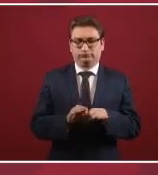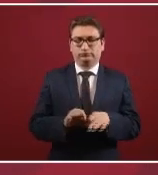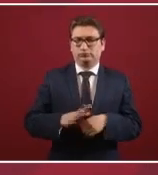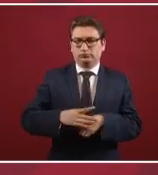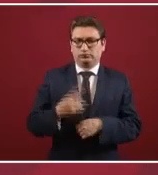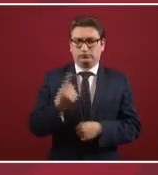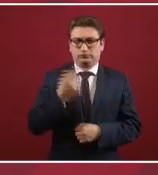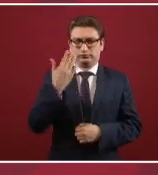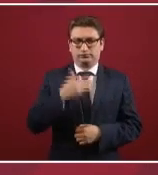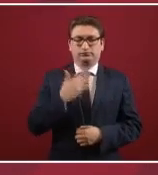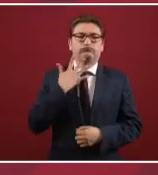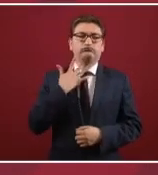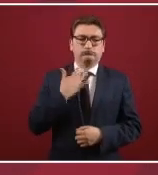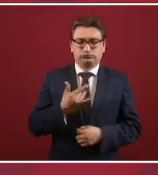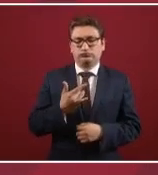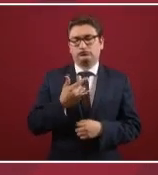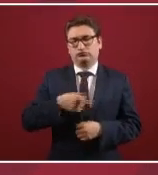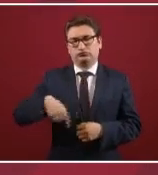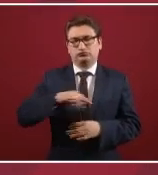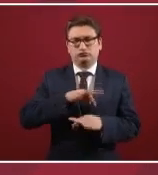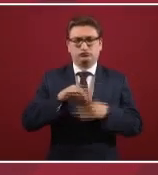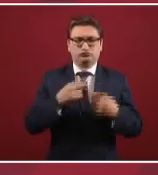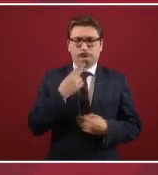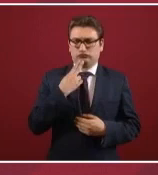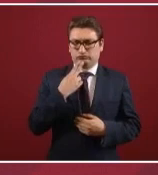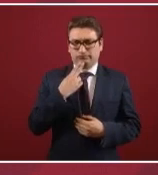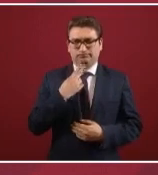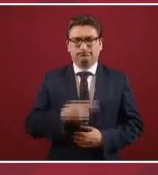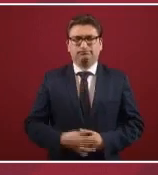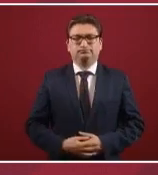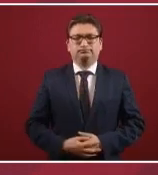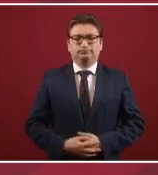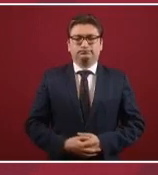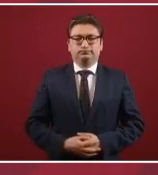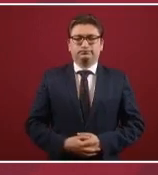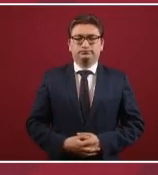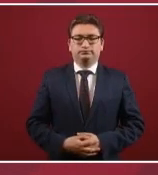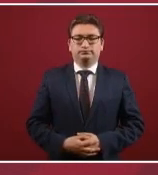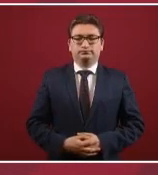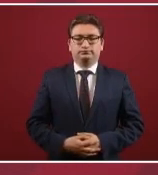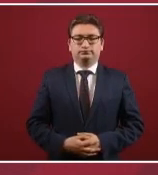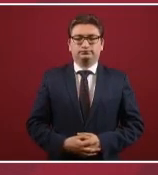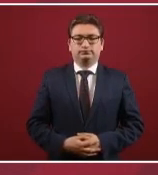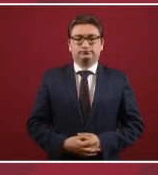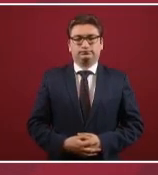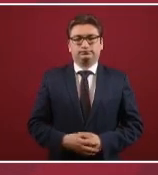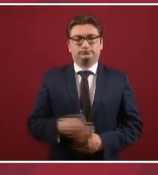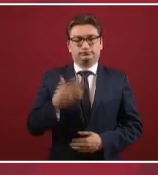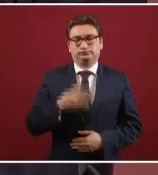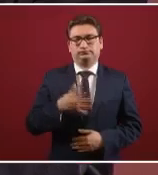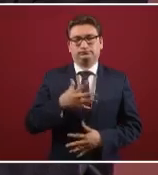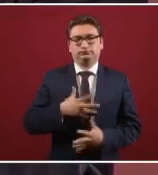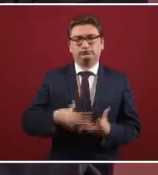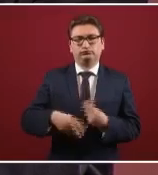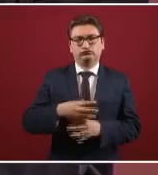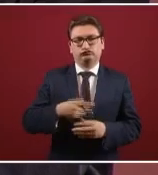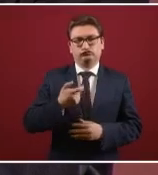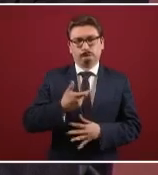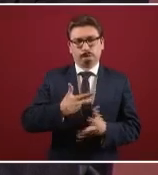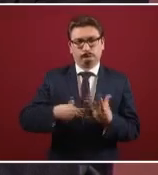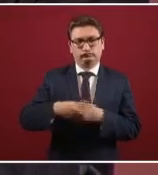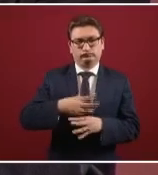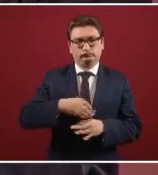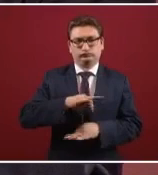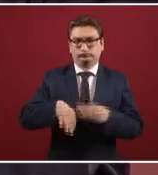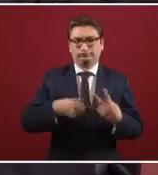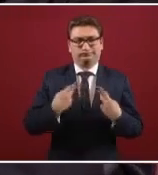combustible son insumos que tienen que ver mucho con la economía popular